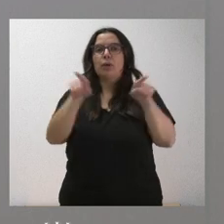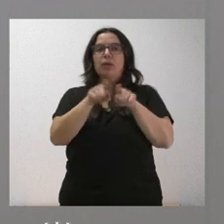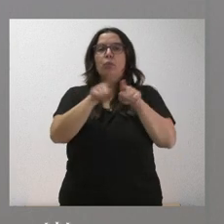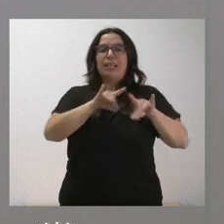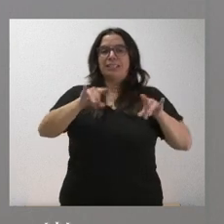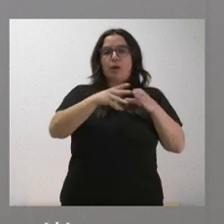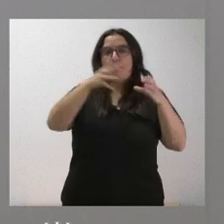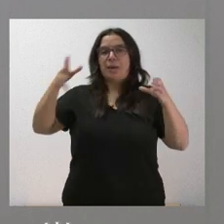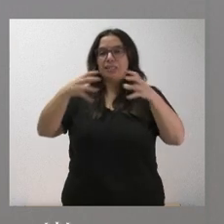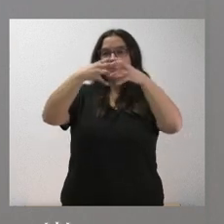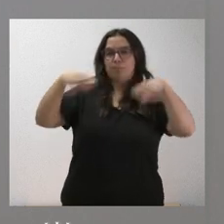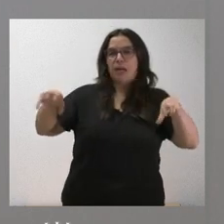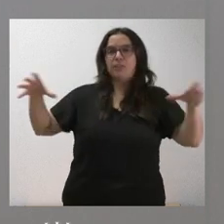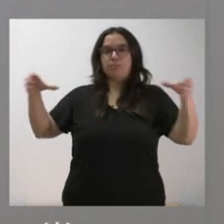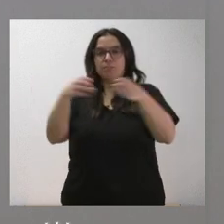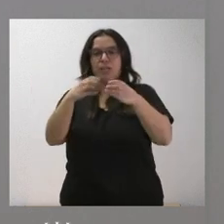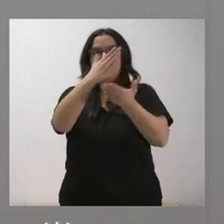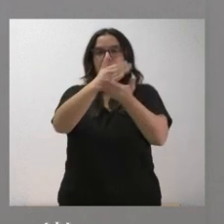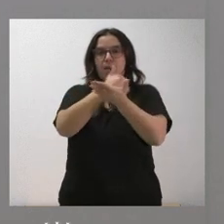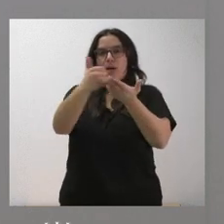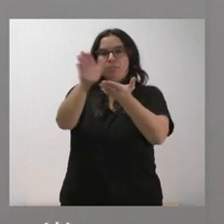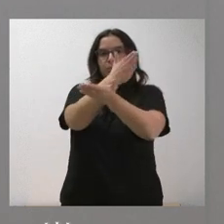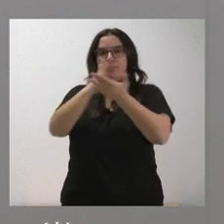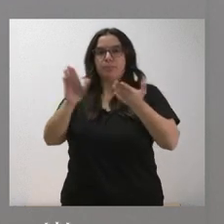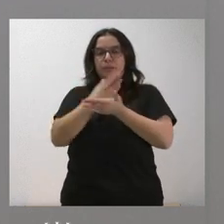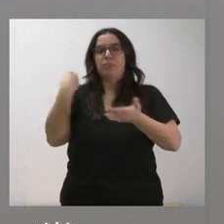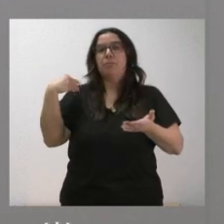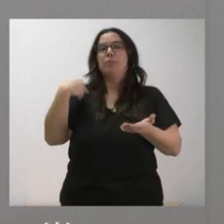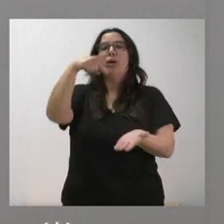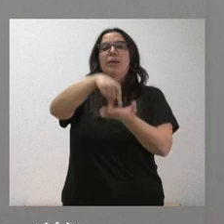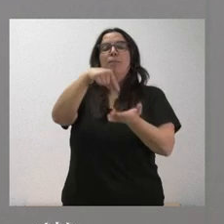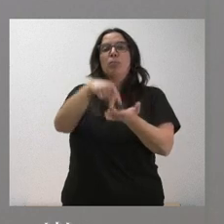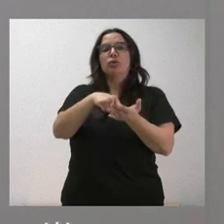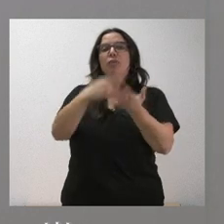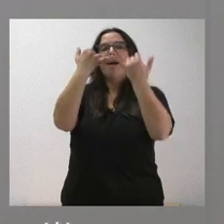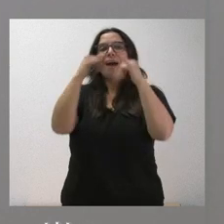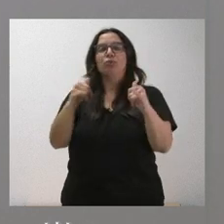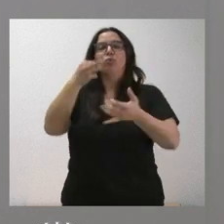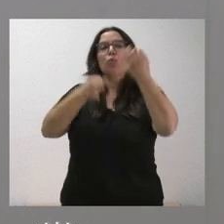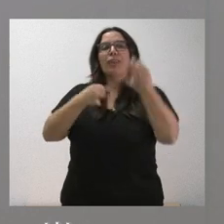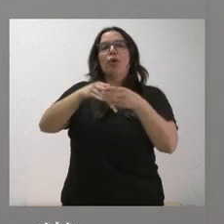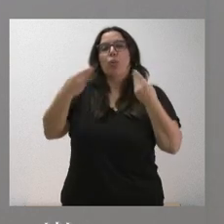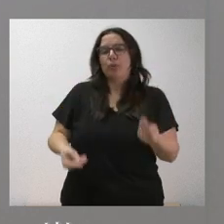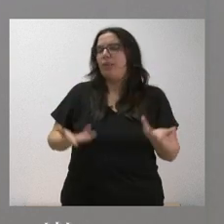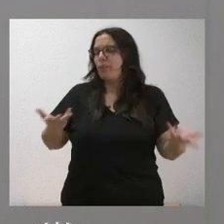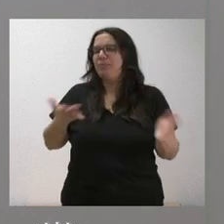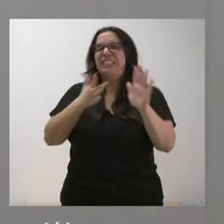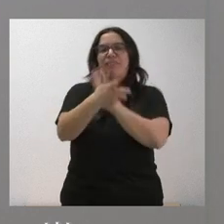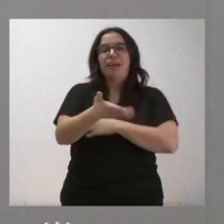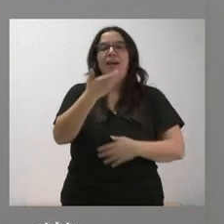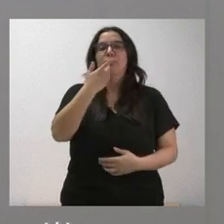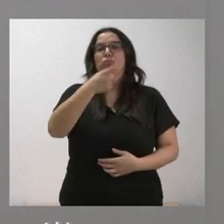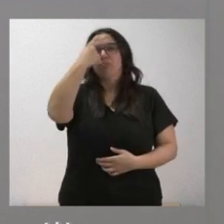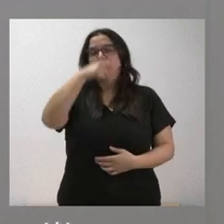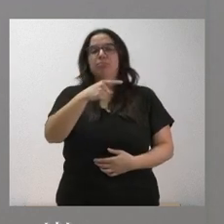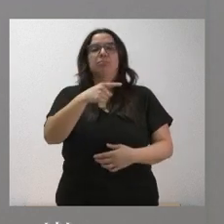segregación y división de parcelas en el impuesto de actos jurídicos documentados saben ustedes que hay una tributación por Estas actividades